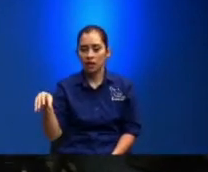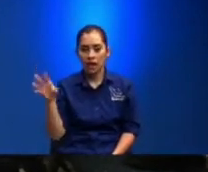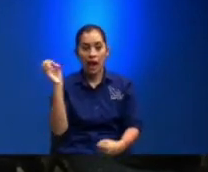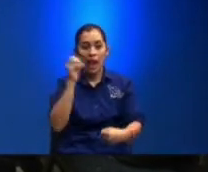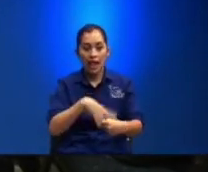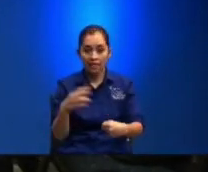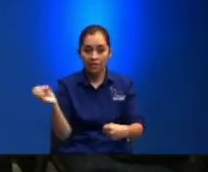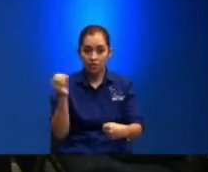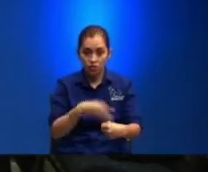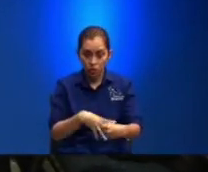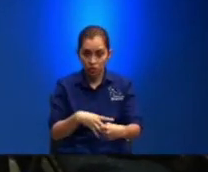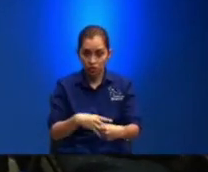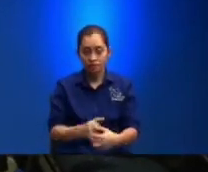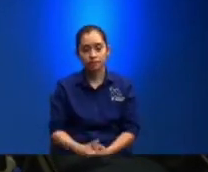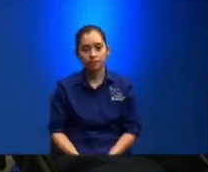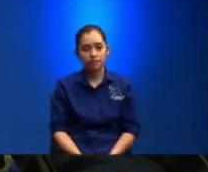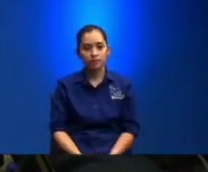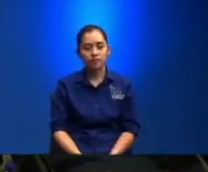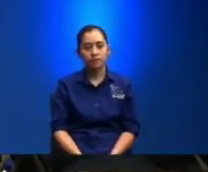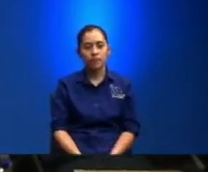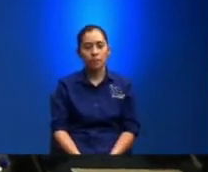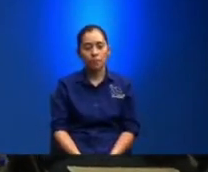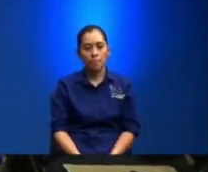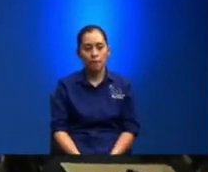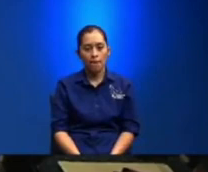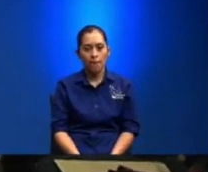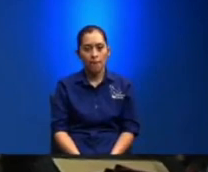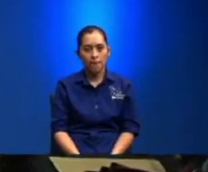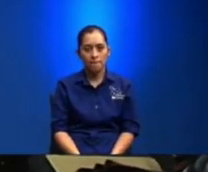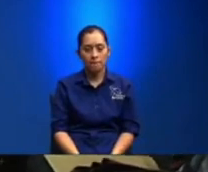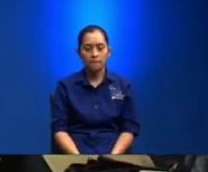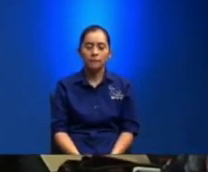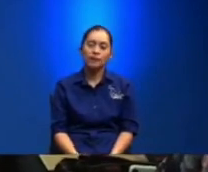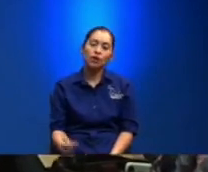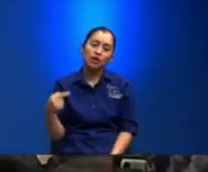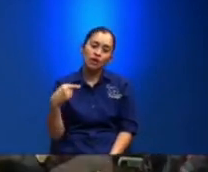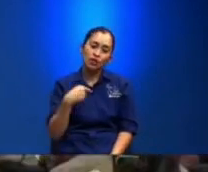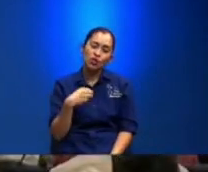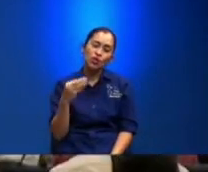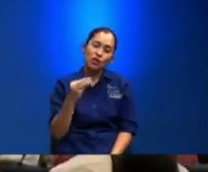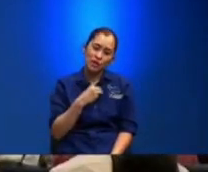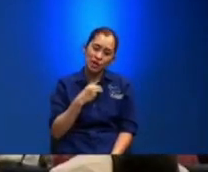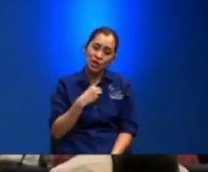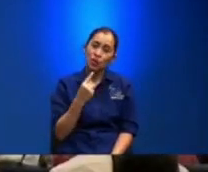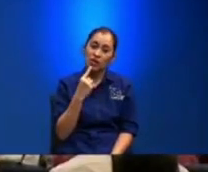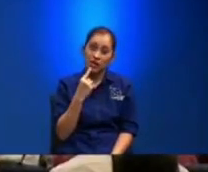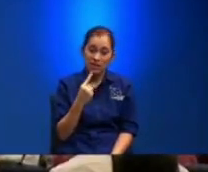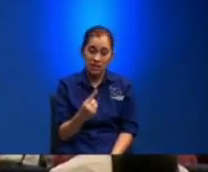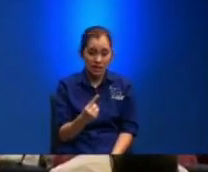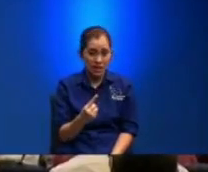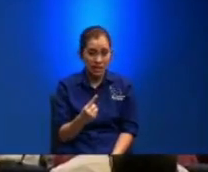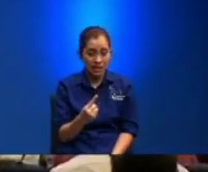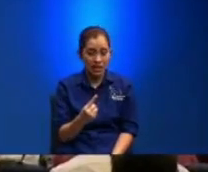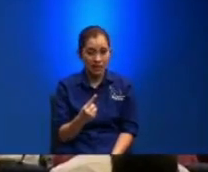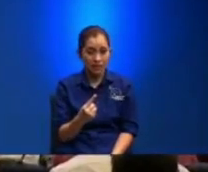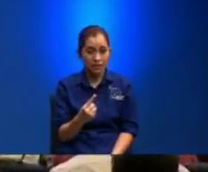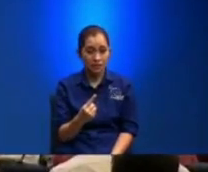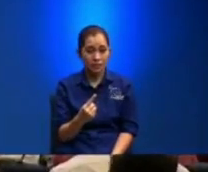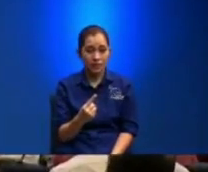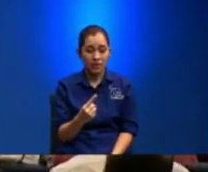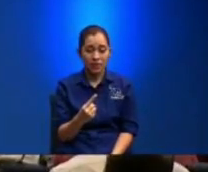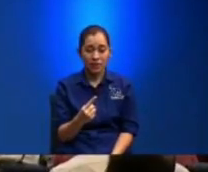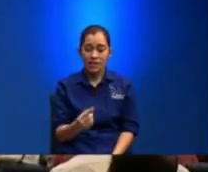bueno pero es otra cosa lo que estoy tratando de decir es que eso al final de cuentas se va a